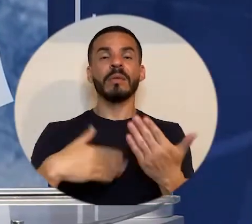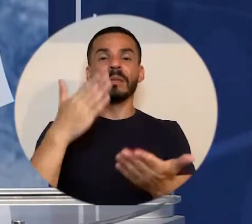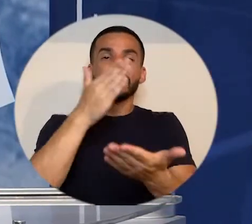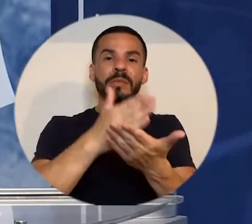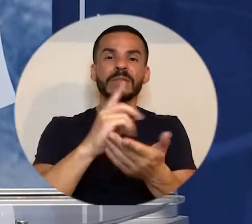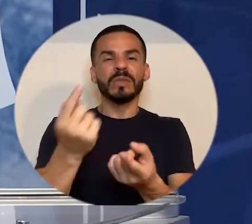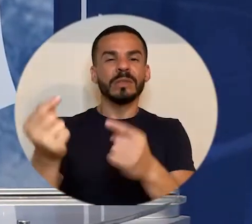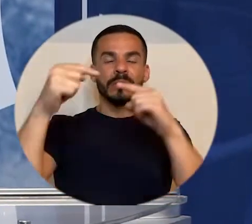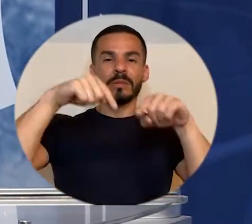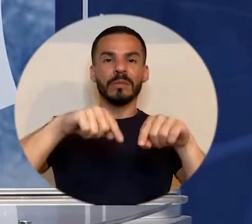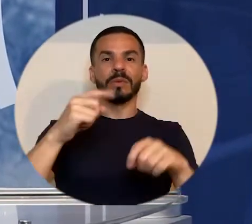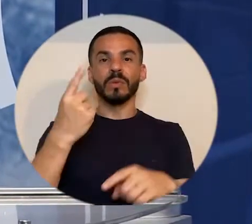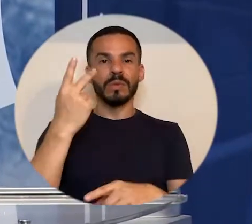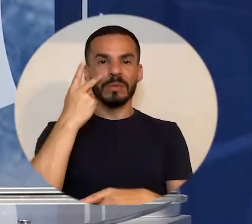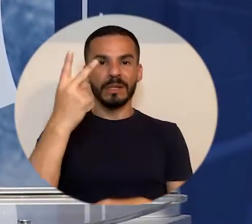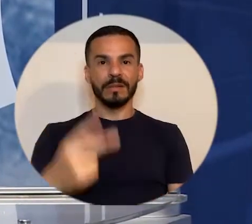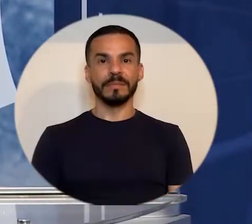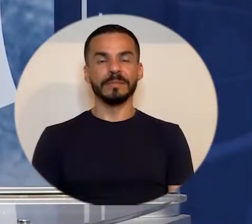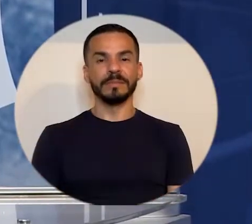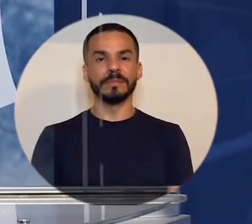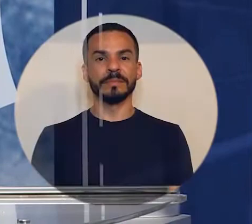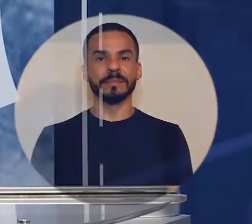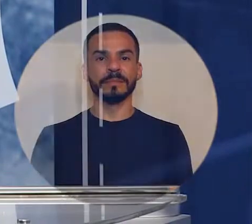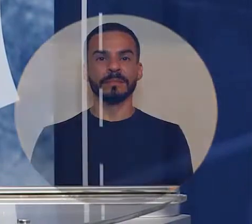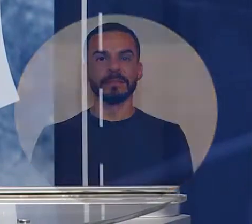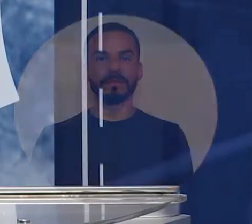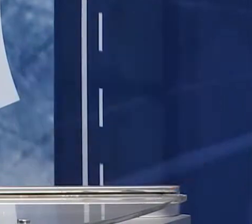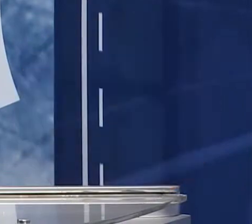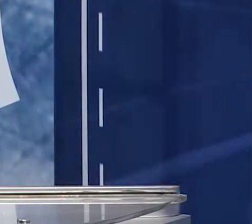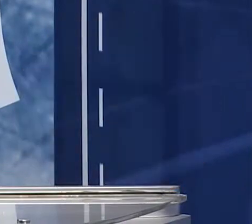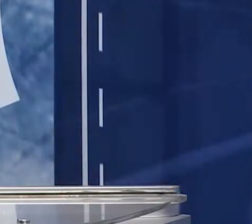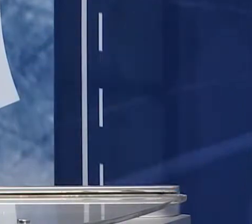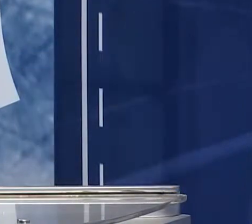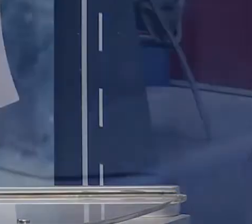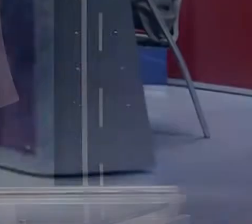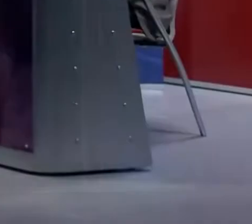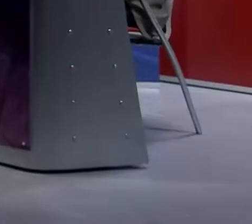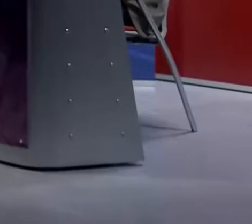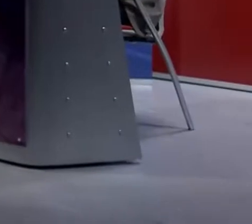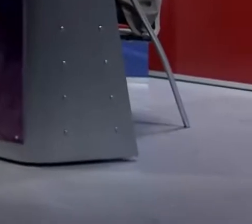del programa. Vamos a una pausa y ya volvemos con Una Mirada.